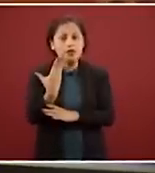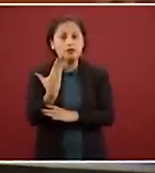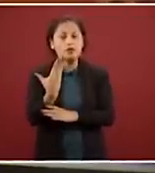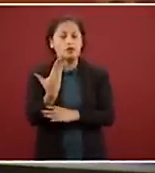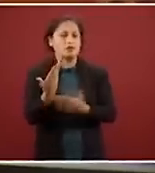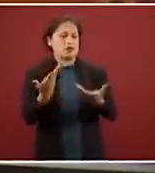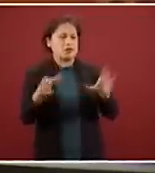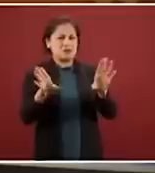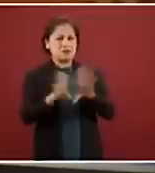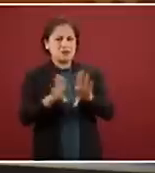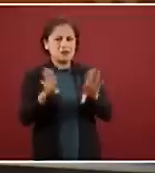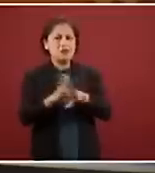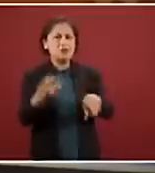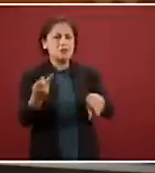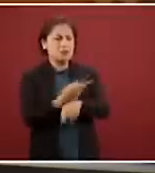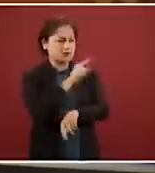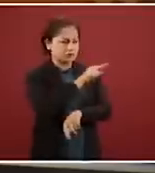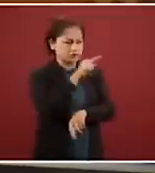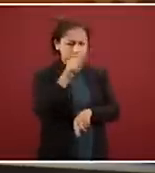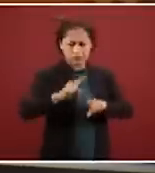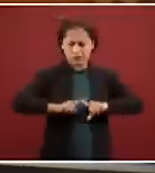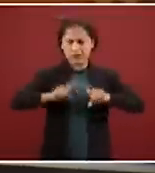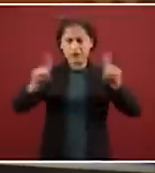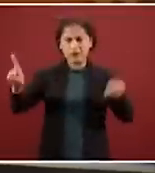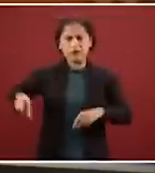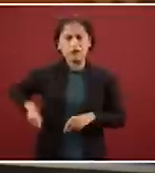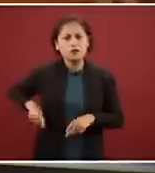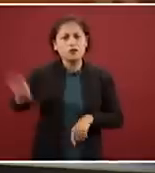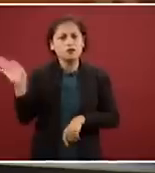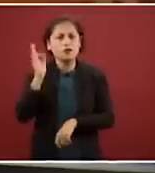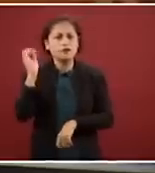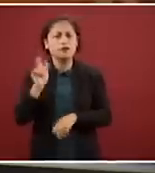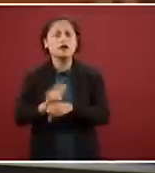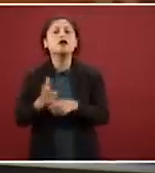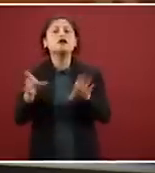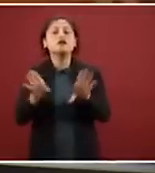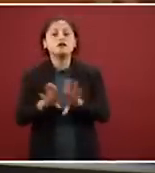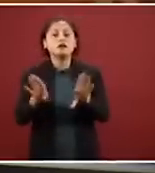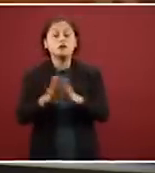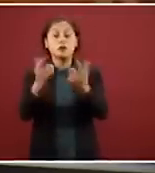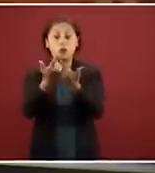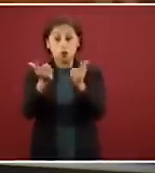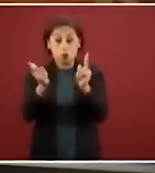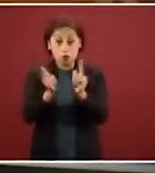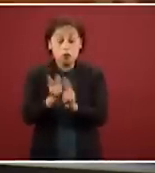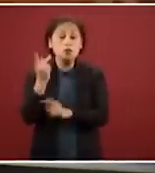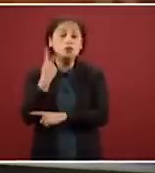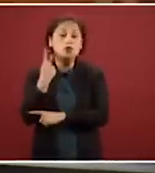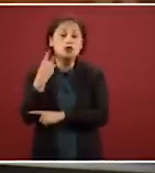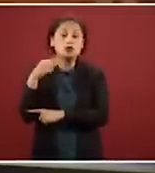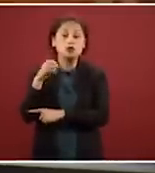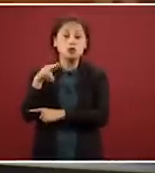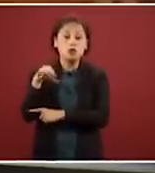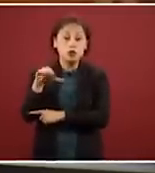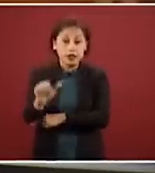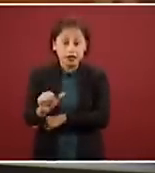federal. Ya no los gobiernos que no son de Morena, sino los diputados que son de Morena están avalando